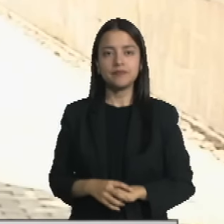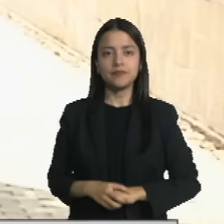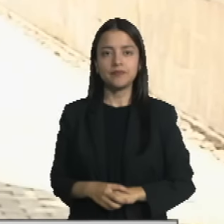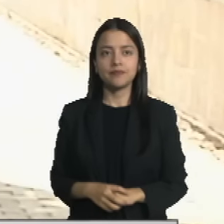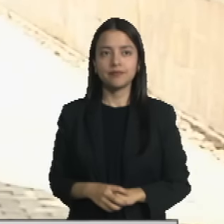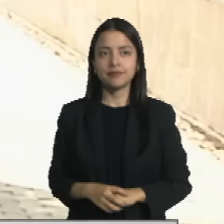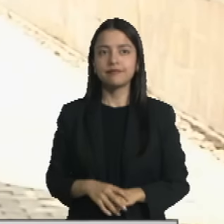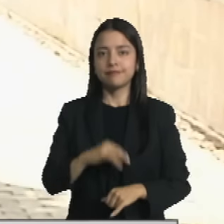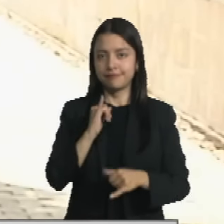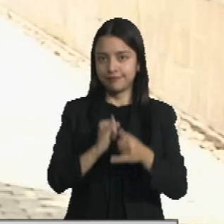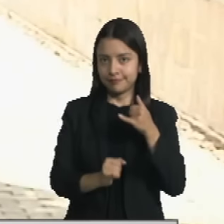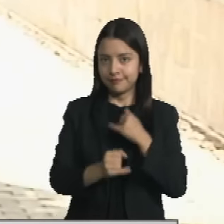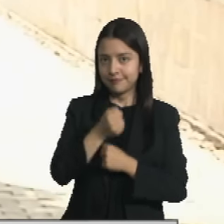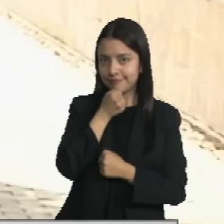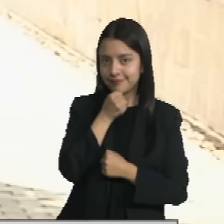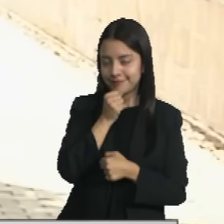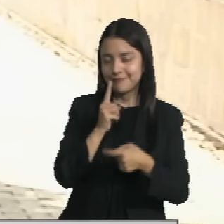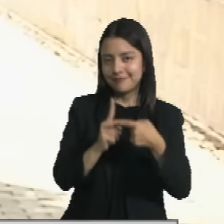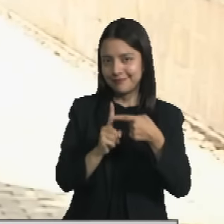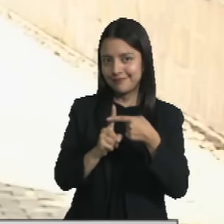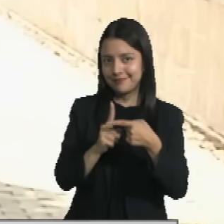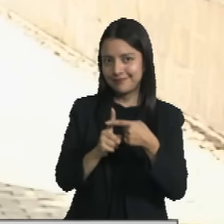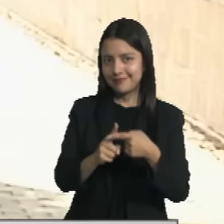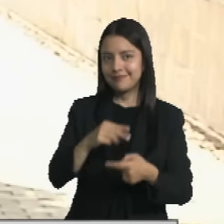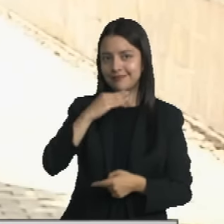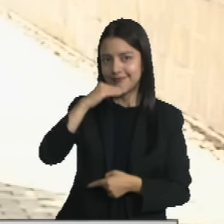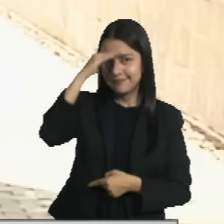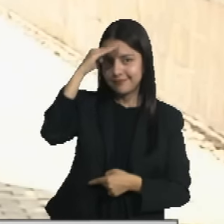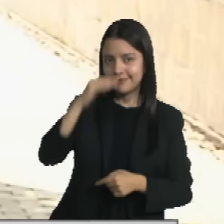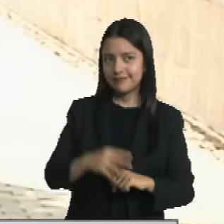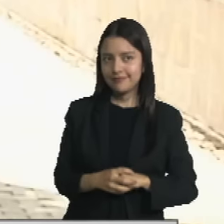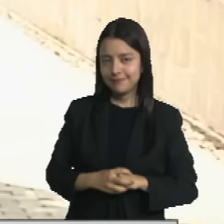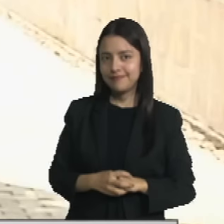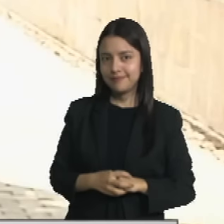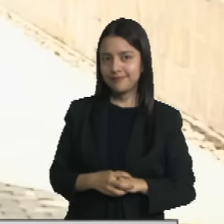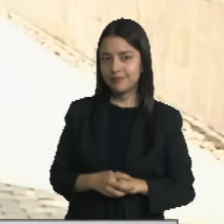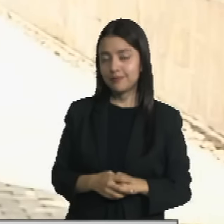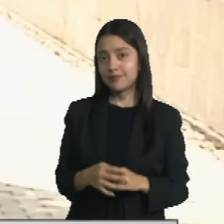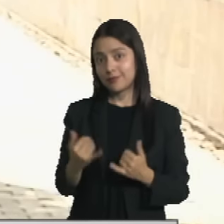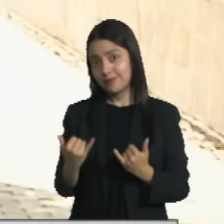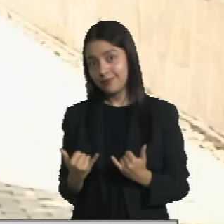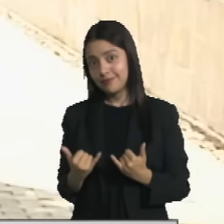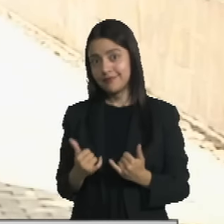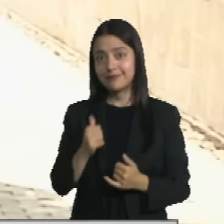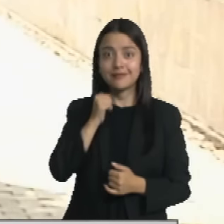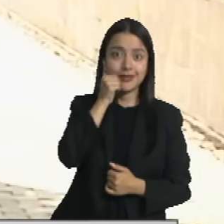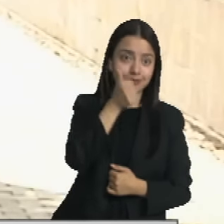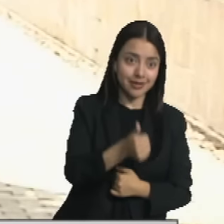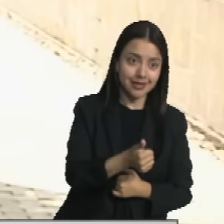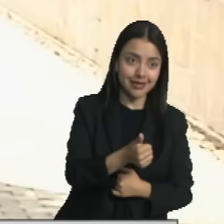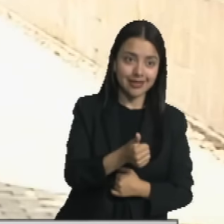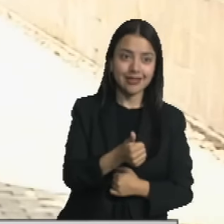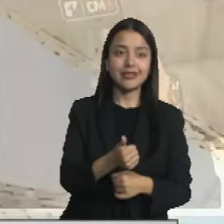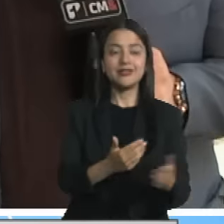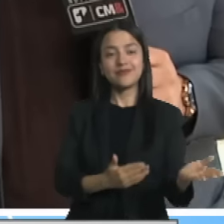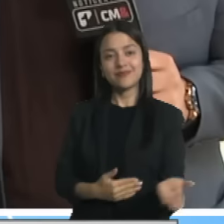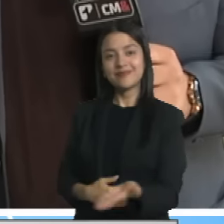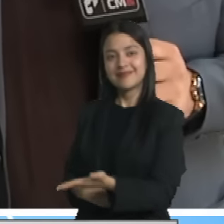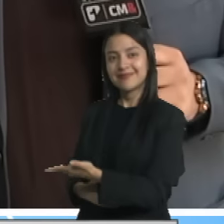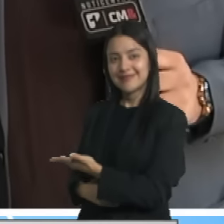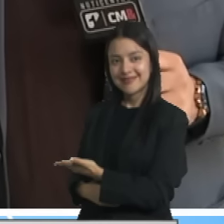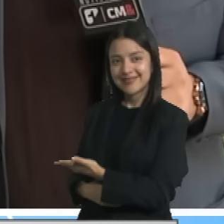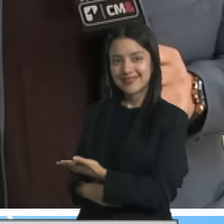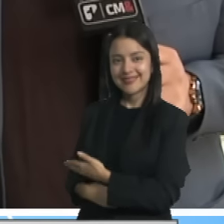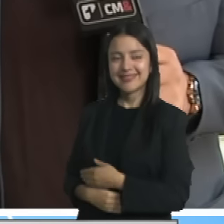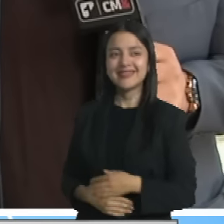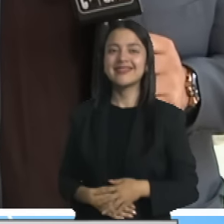Y terminamos con noticias positivas aquí en la capital de Antioquia porque entre hoy y mañana se desarrolla aquí en el Centro